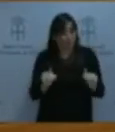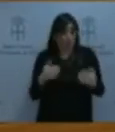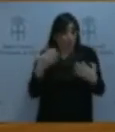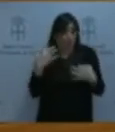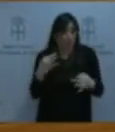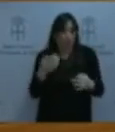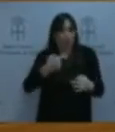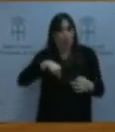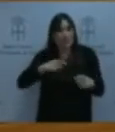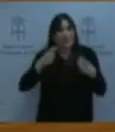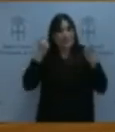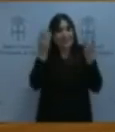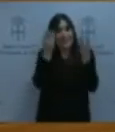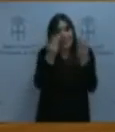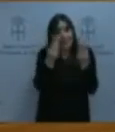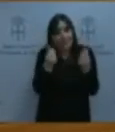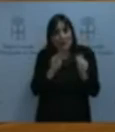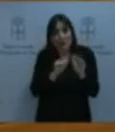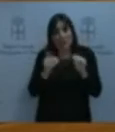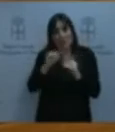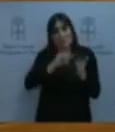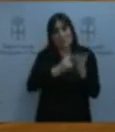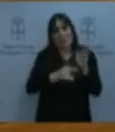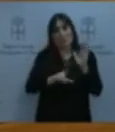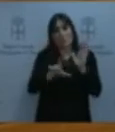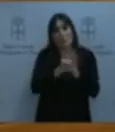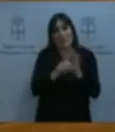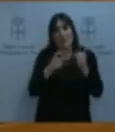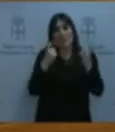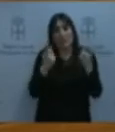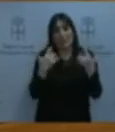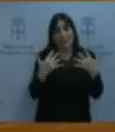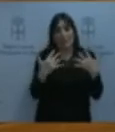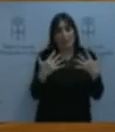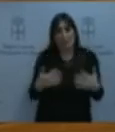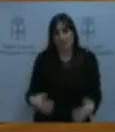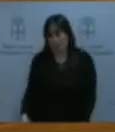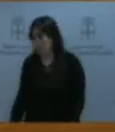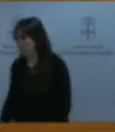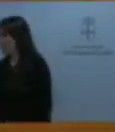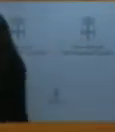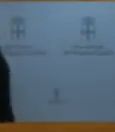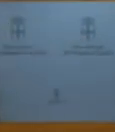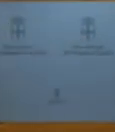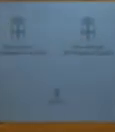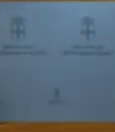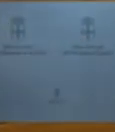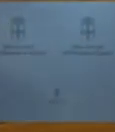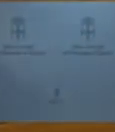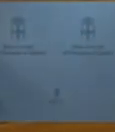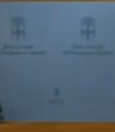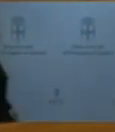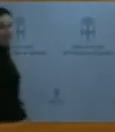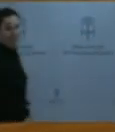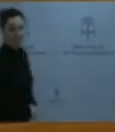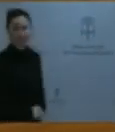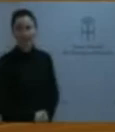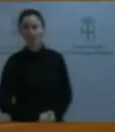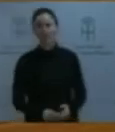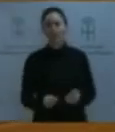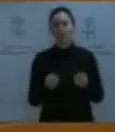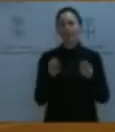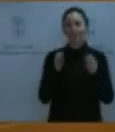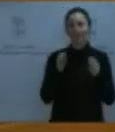ley de la manera más rápida posible. Una parte habrá que dedicarla a vencimientos de deuda, porque es obligada,